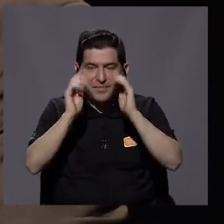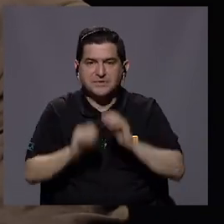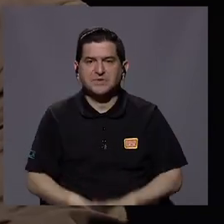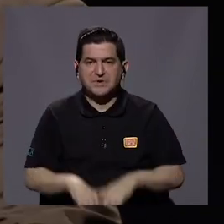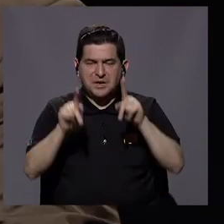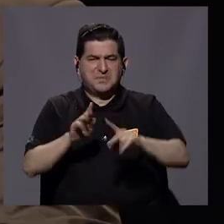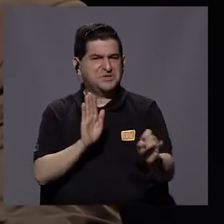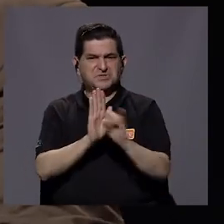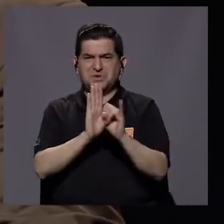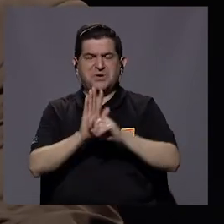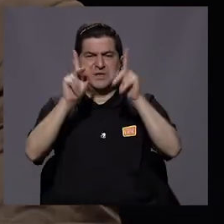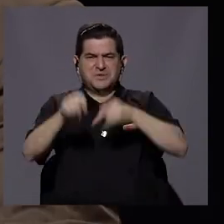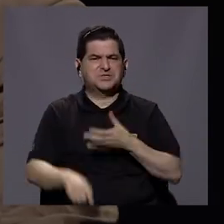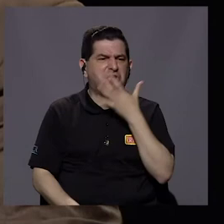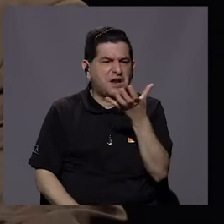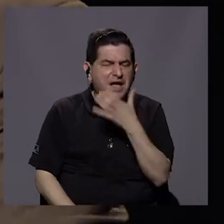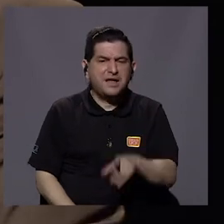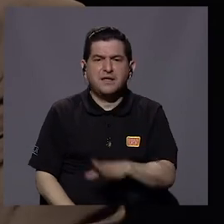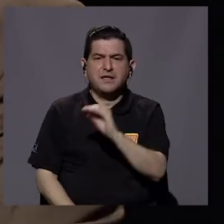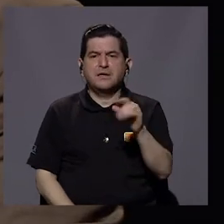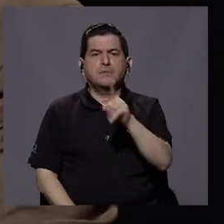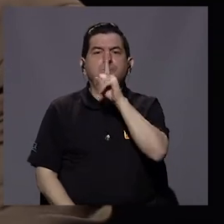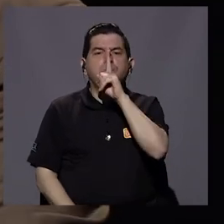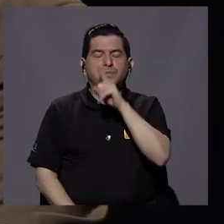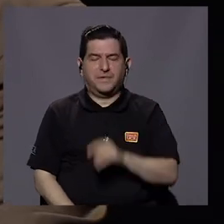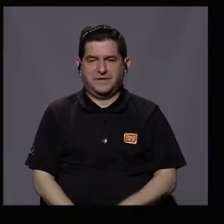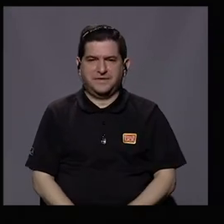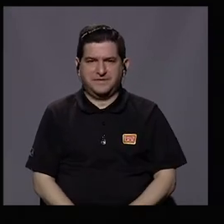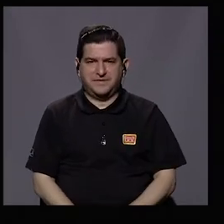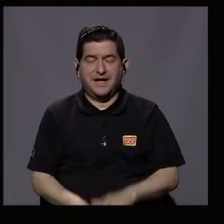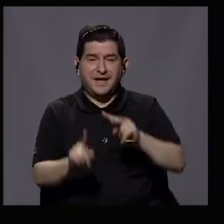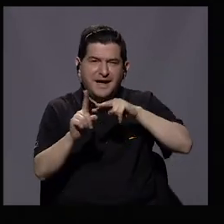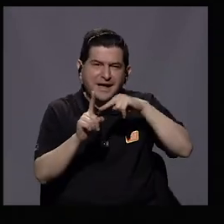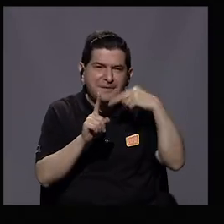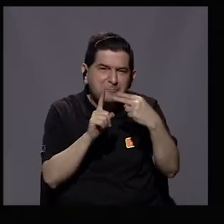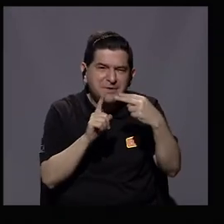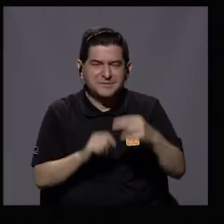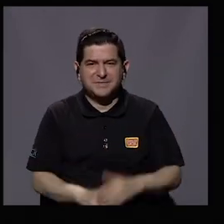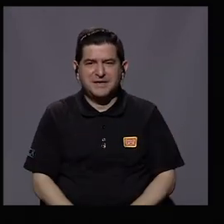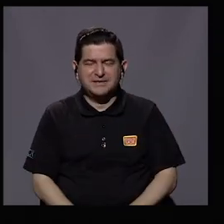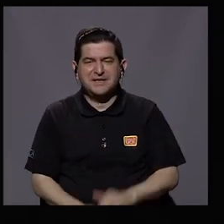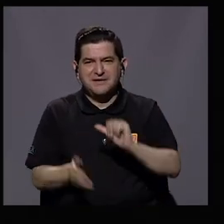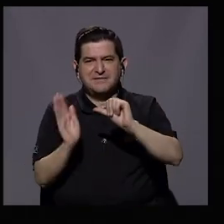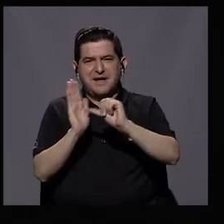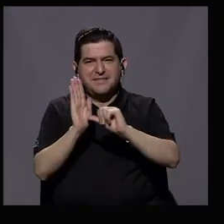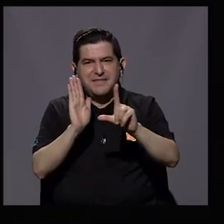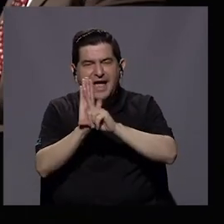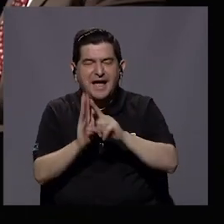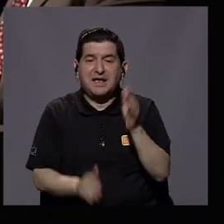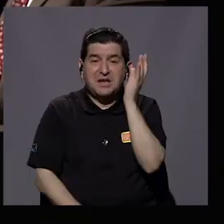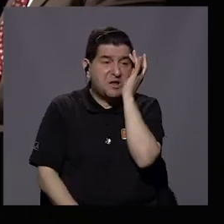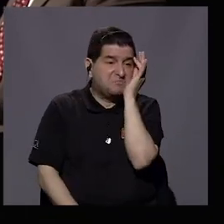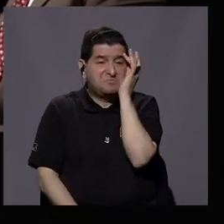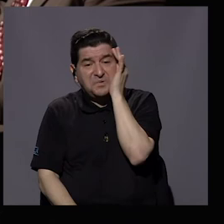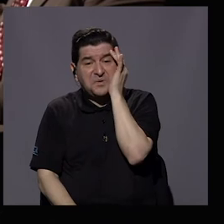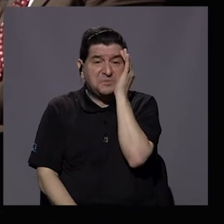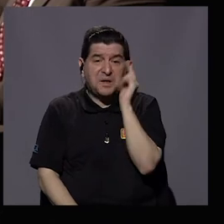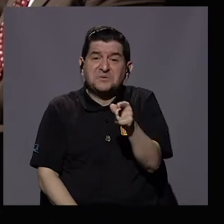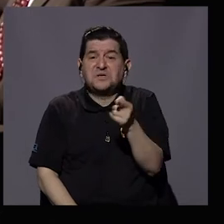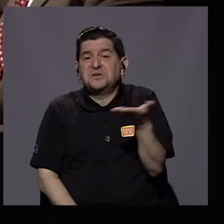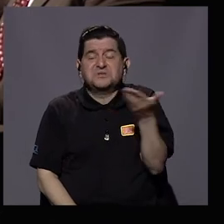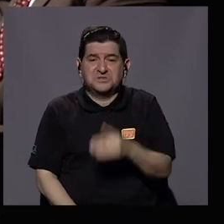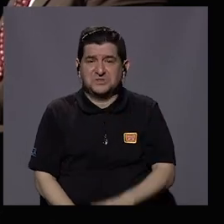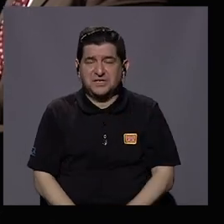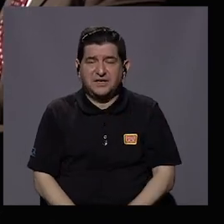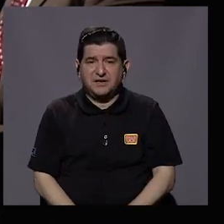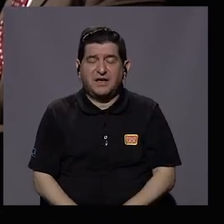gente no se siente identificada con una persona que le grita y que le calla. Me quiero quedar con eso. Desde el punto de vista, digamos, legislativo, pues están más preocupados en